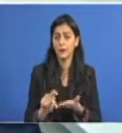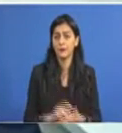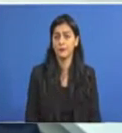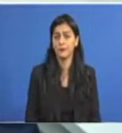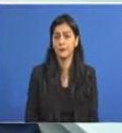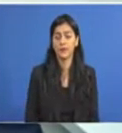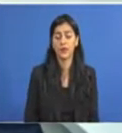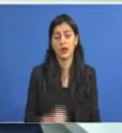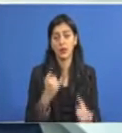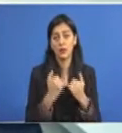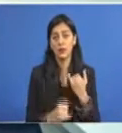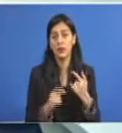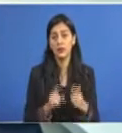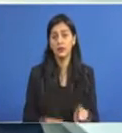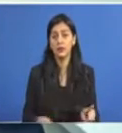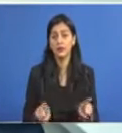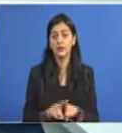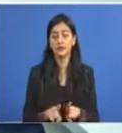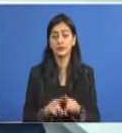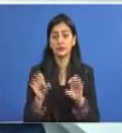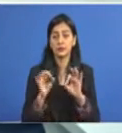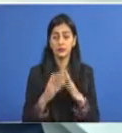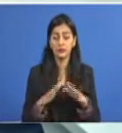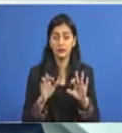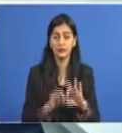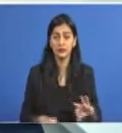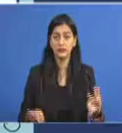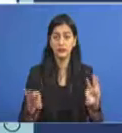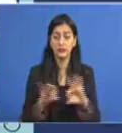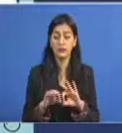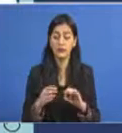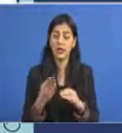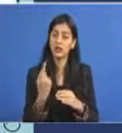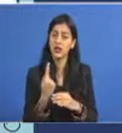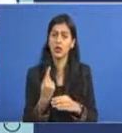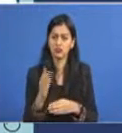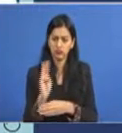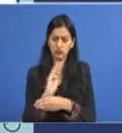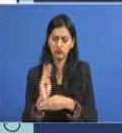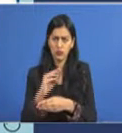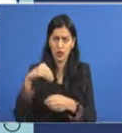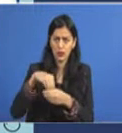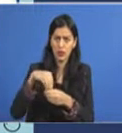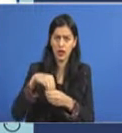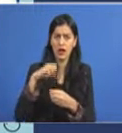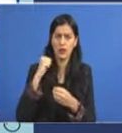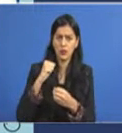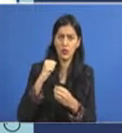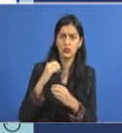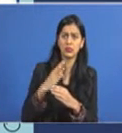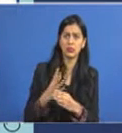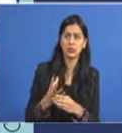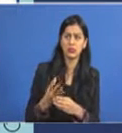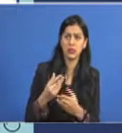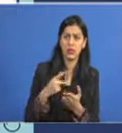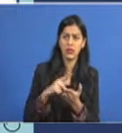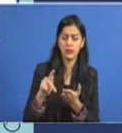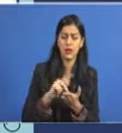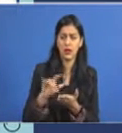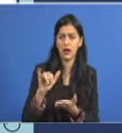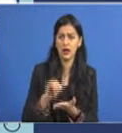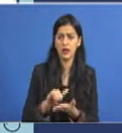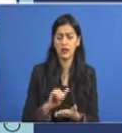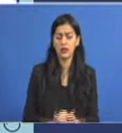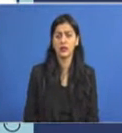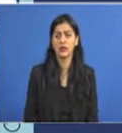por último, y bien importante, es tener una cuenta bancaria para poder hacer la recepción de todas estas transacciones financieras a través